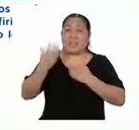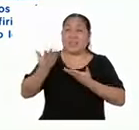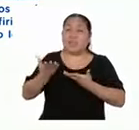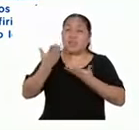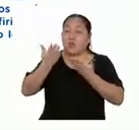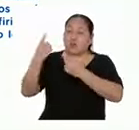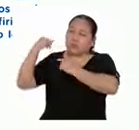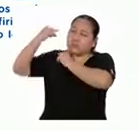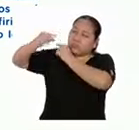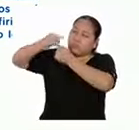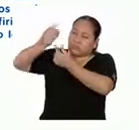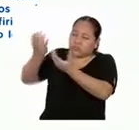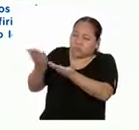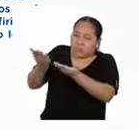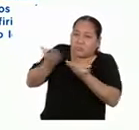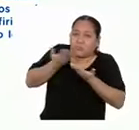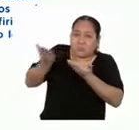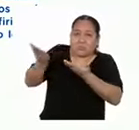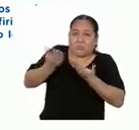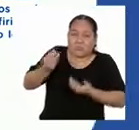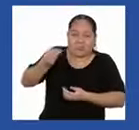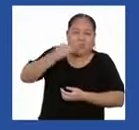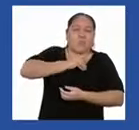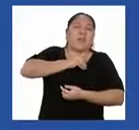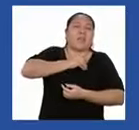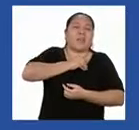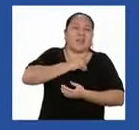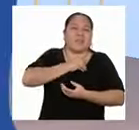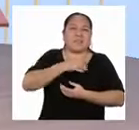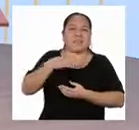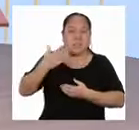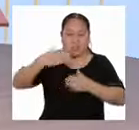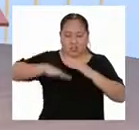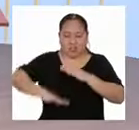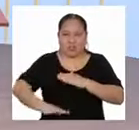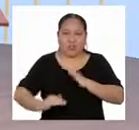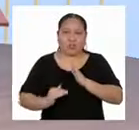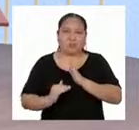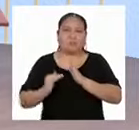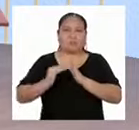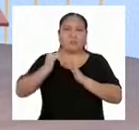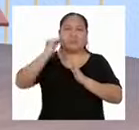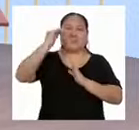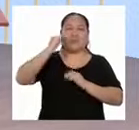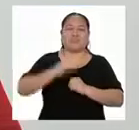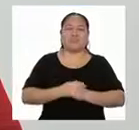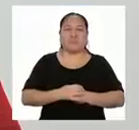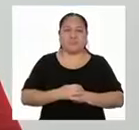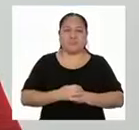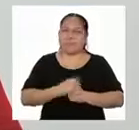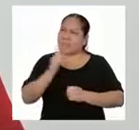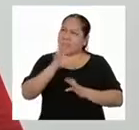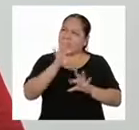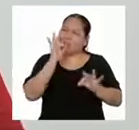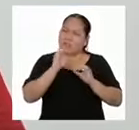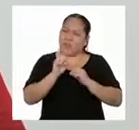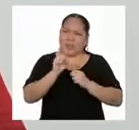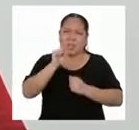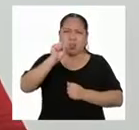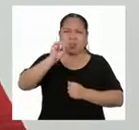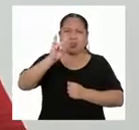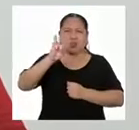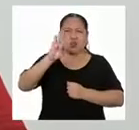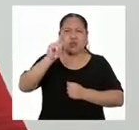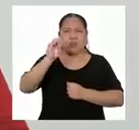cultural, el patrimonio local, nos marcan con sus rasgos desde la niñez. ¿Nos tocaría identificar el subtema?